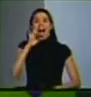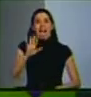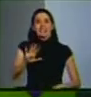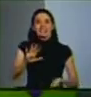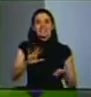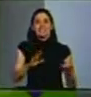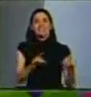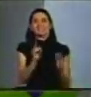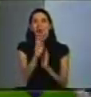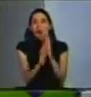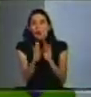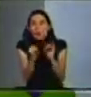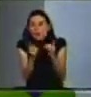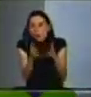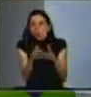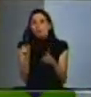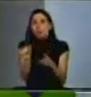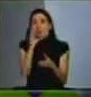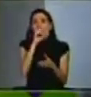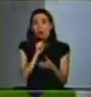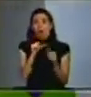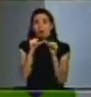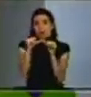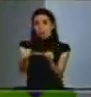de muchos niños.